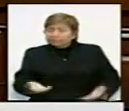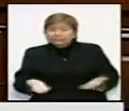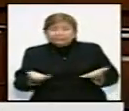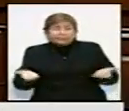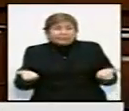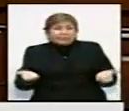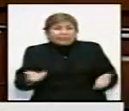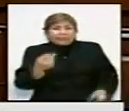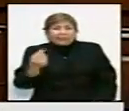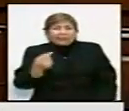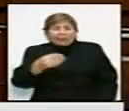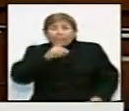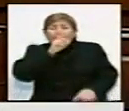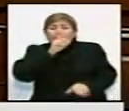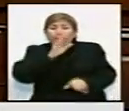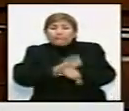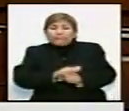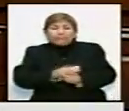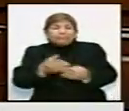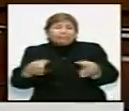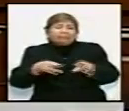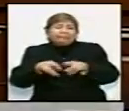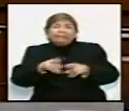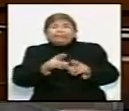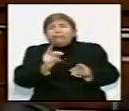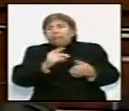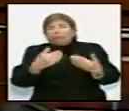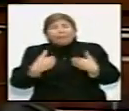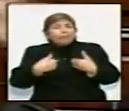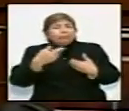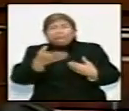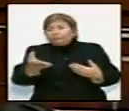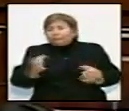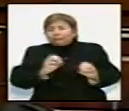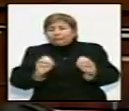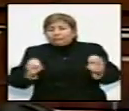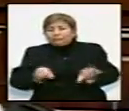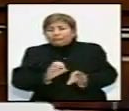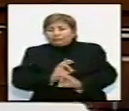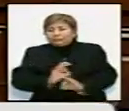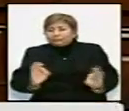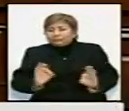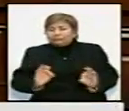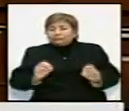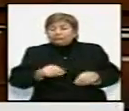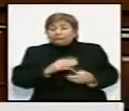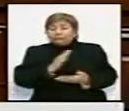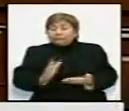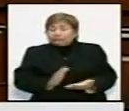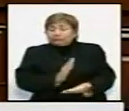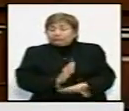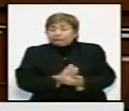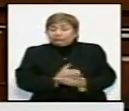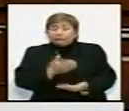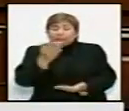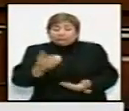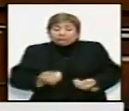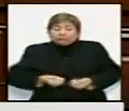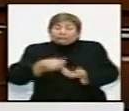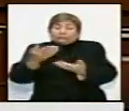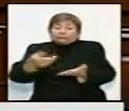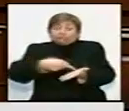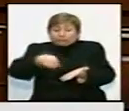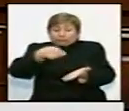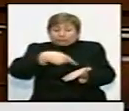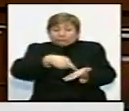para cumplir con el rito, porque ellos no tienen nada que ver en este tema. A ellos les han dado la orden